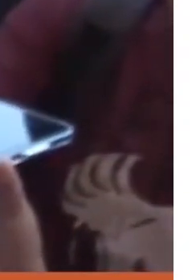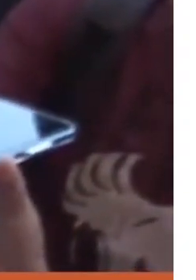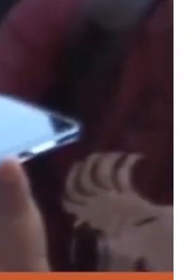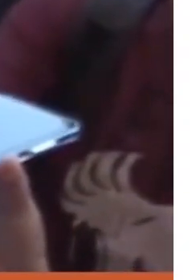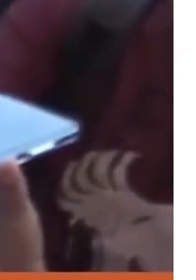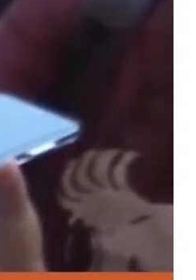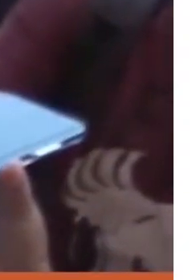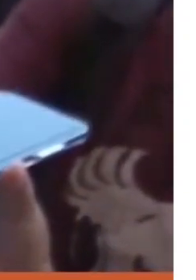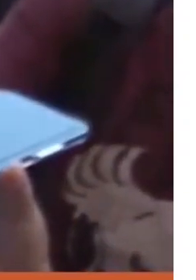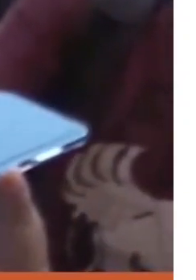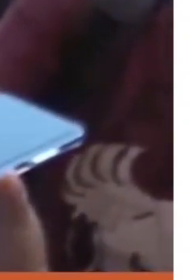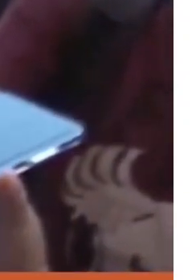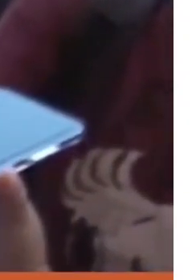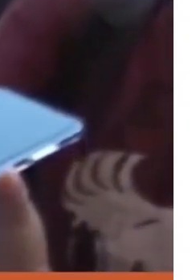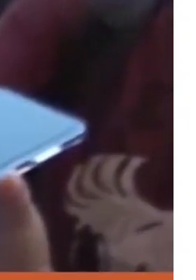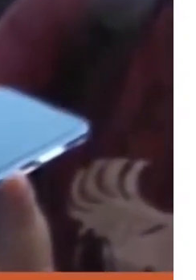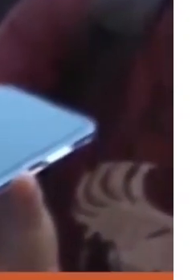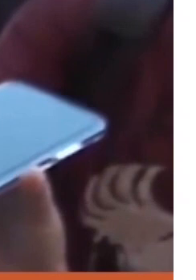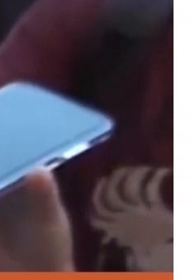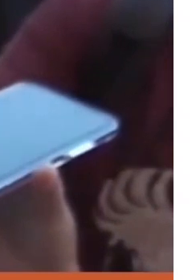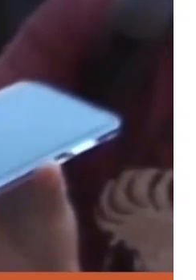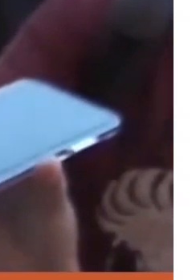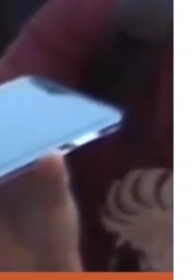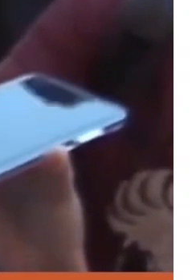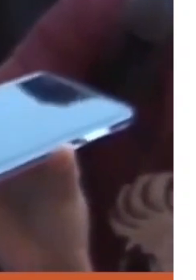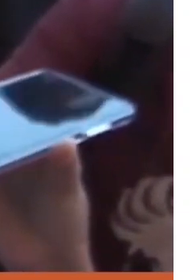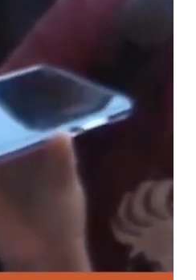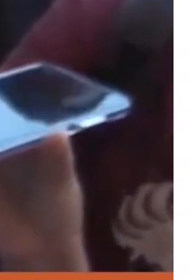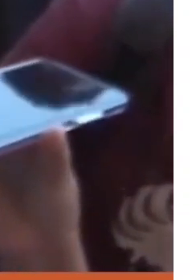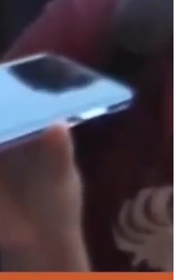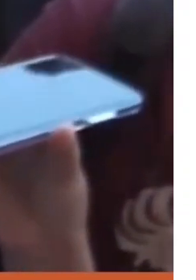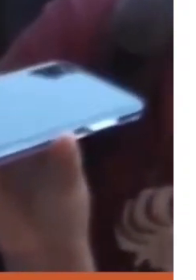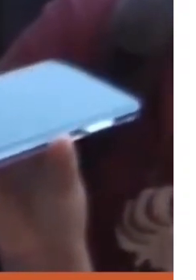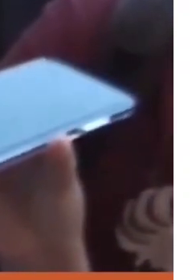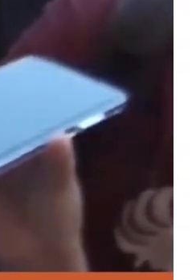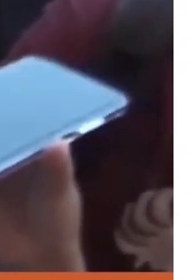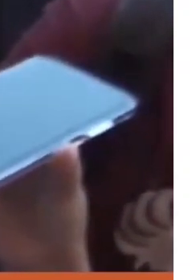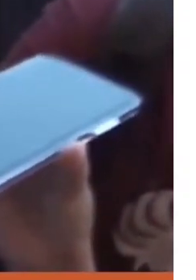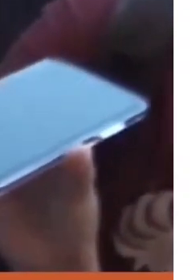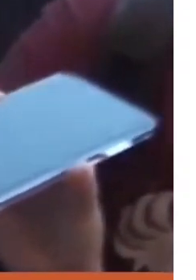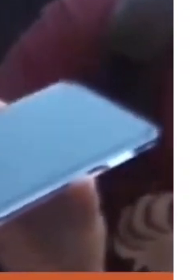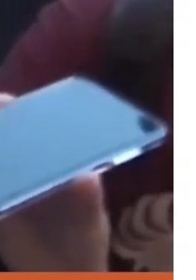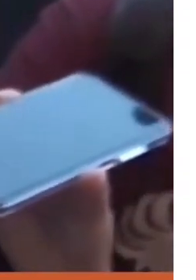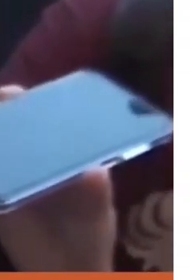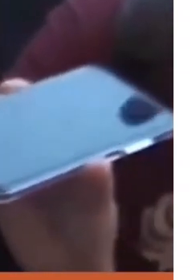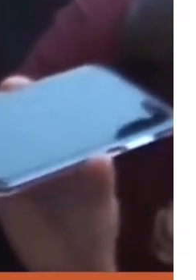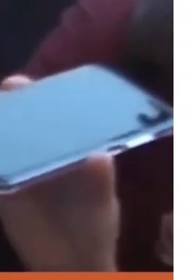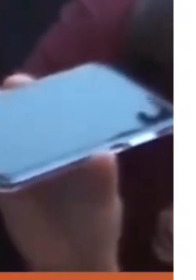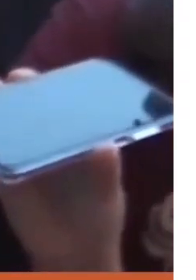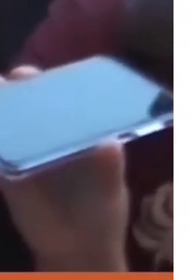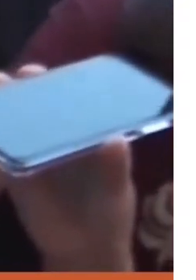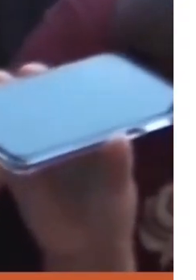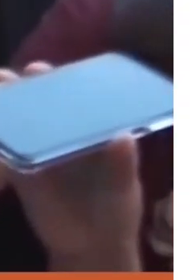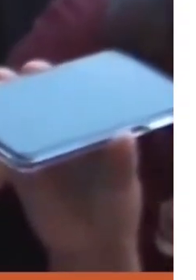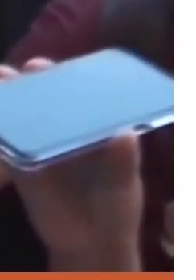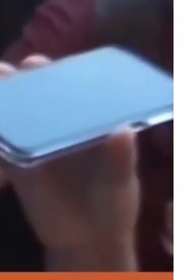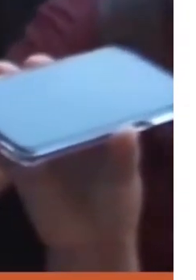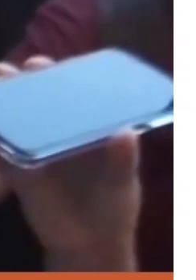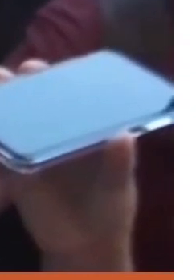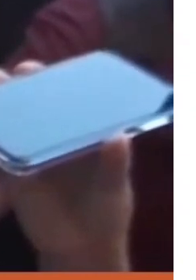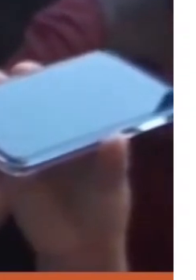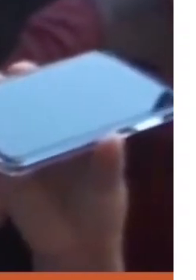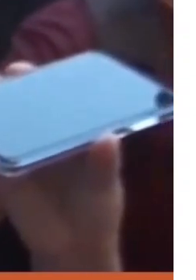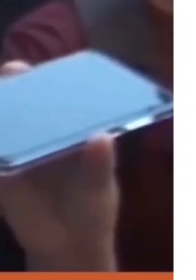Ojalá yo tuviera la respuesta. Esa no la tiene ni Obama. Es un tema muy delicado. Ese no es un tema